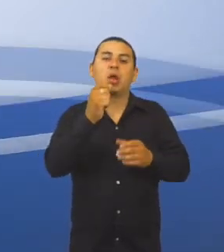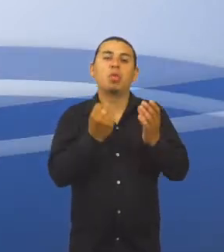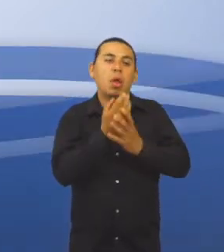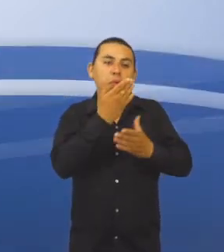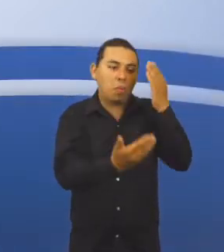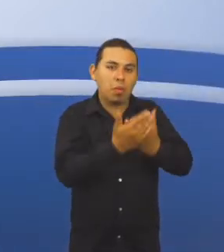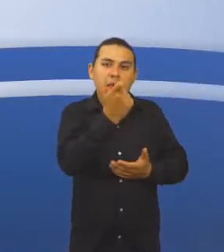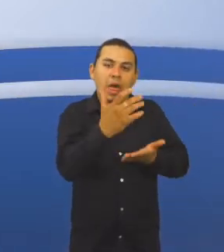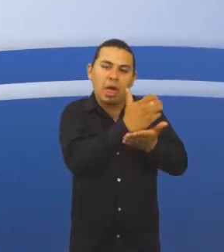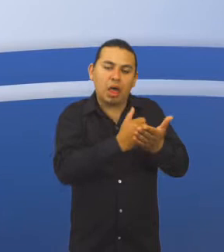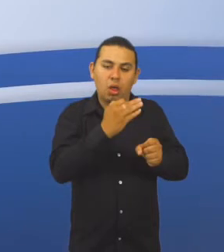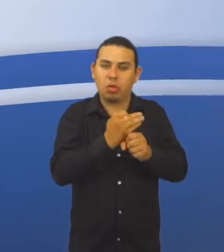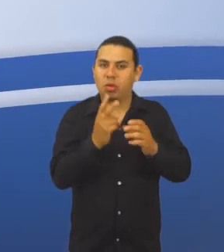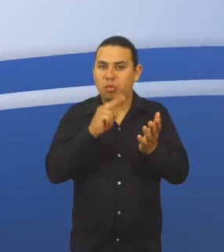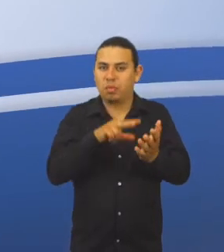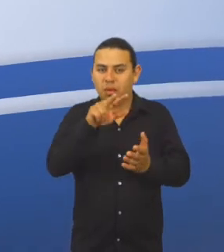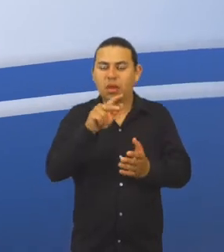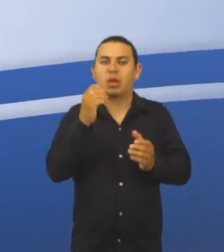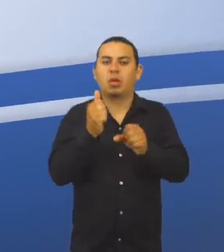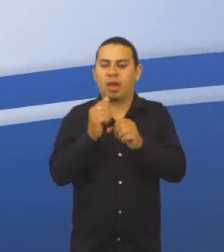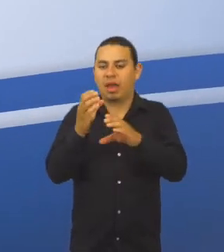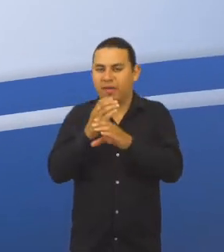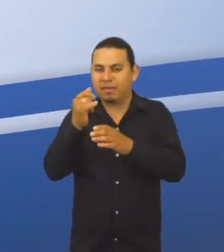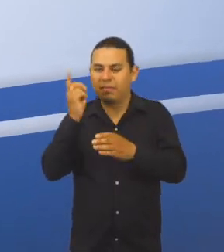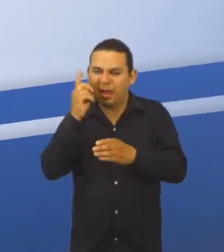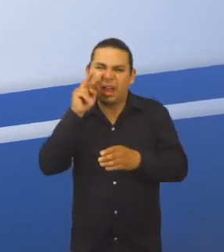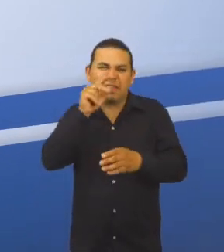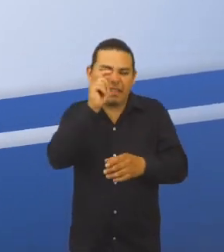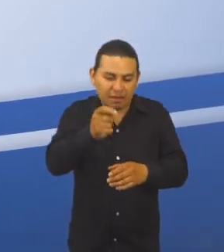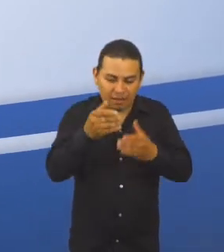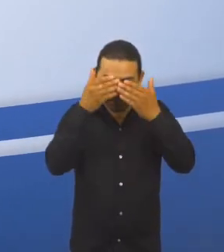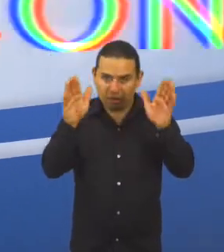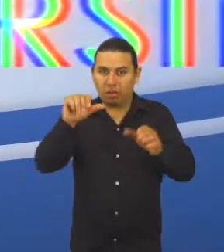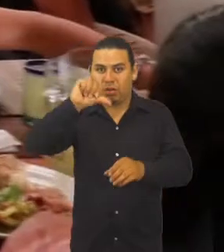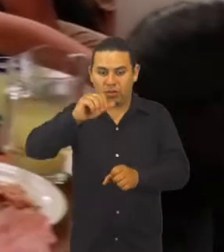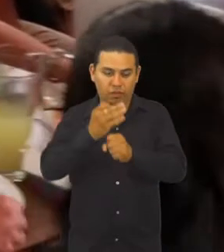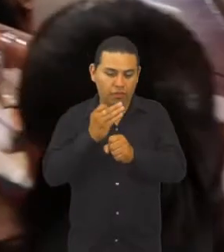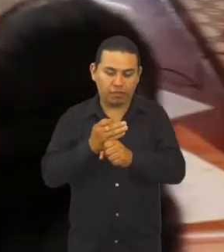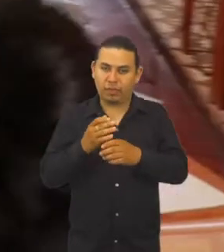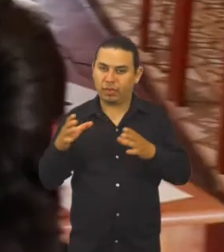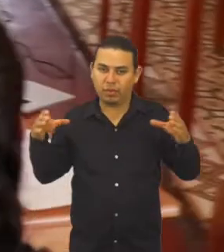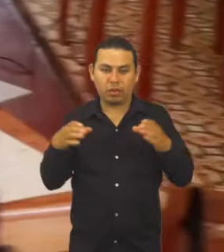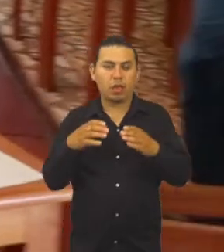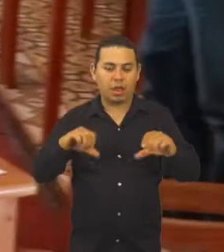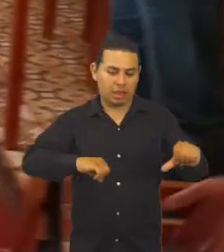del capitalismo en el siglo XXI, una charla muy amena con café y mezcal. Chécate esto. El día de hoy estamos organizando